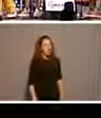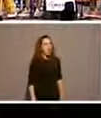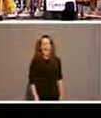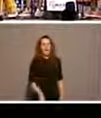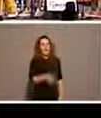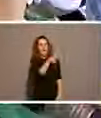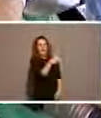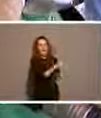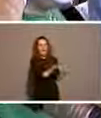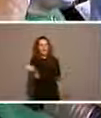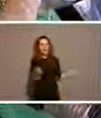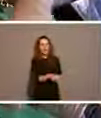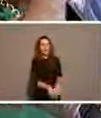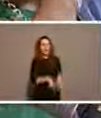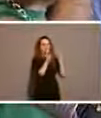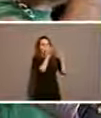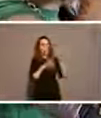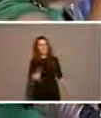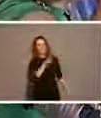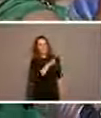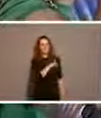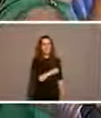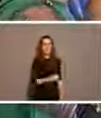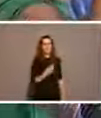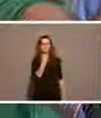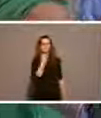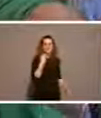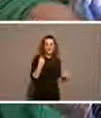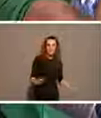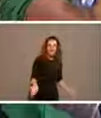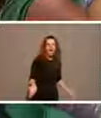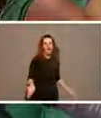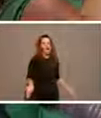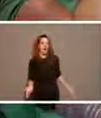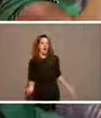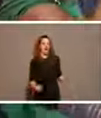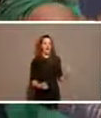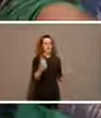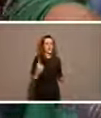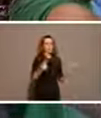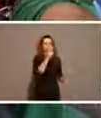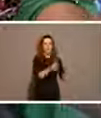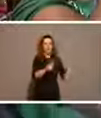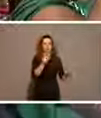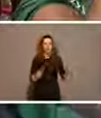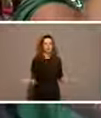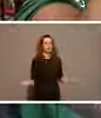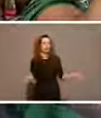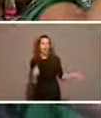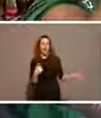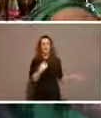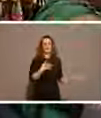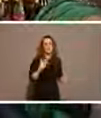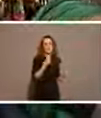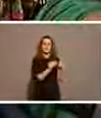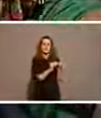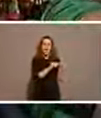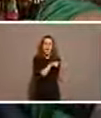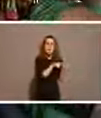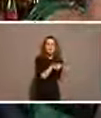Aquello pareció un cuartel. Muchas gracias por parte de algunas personas que no quisieron que Las Palmas